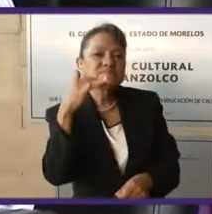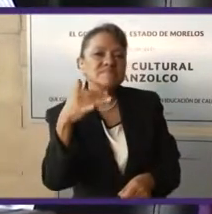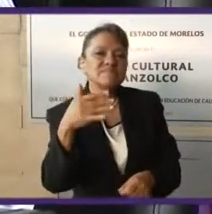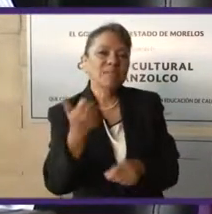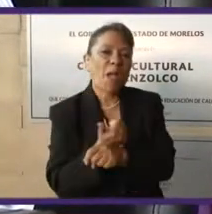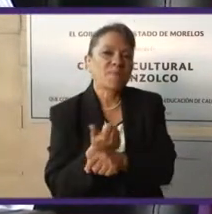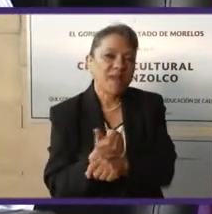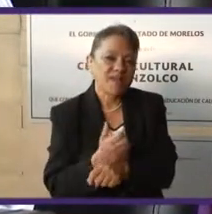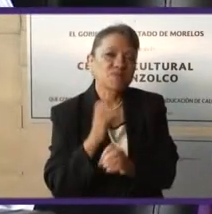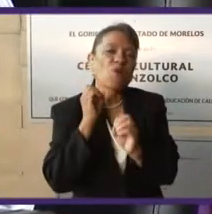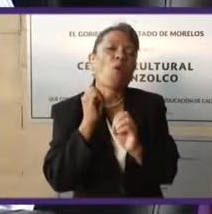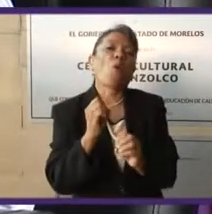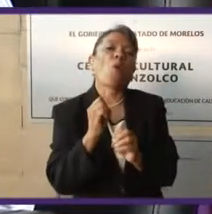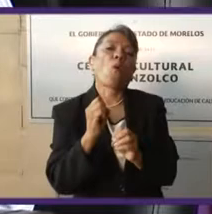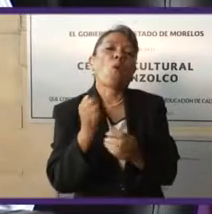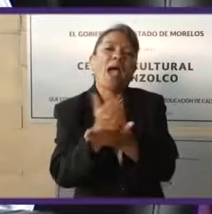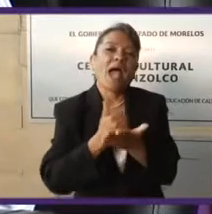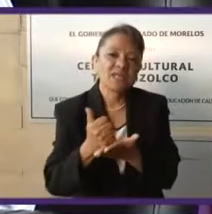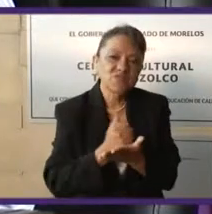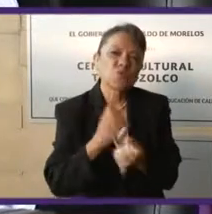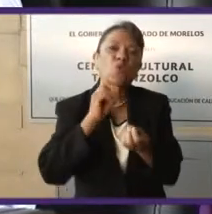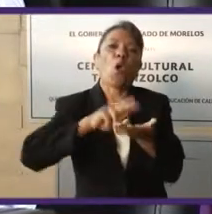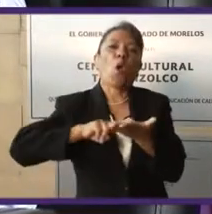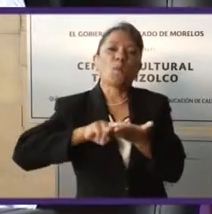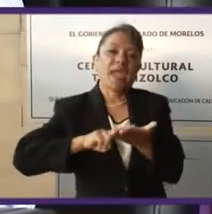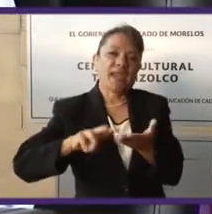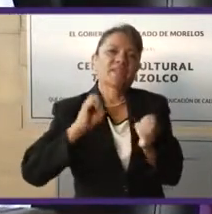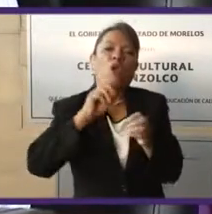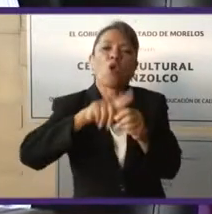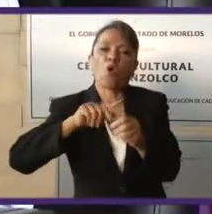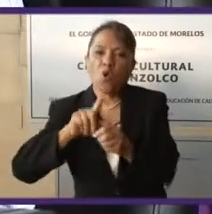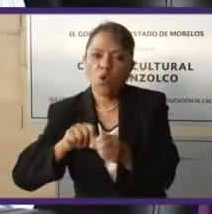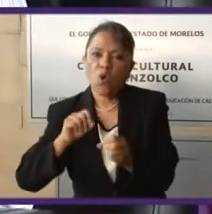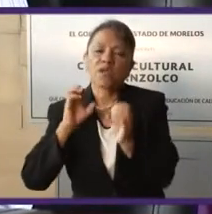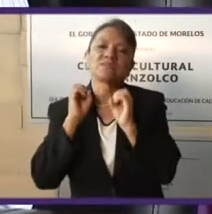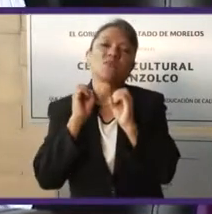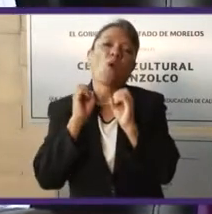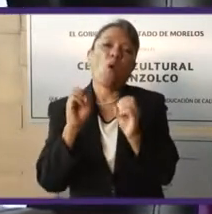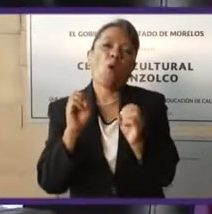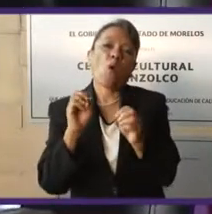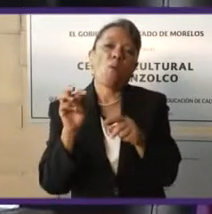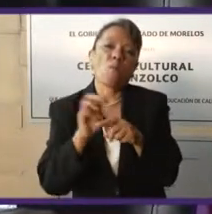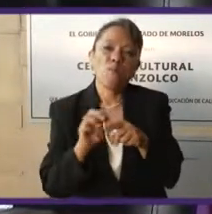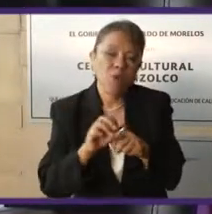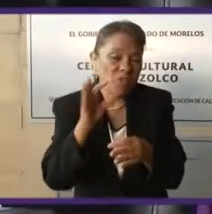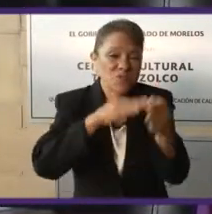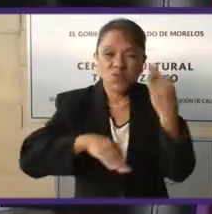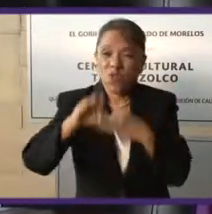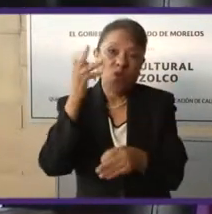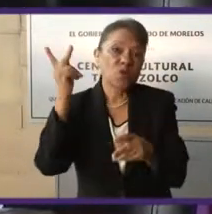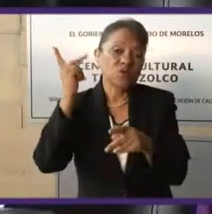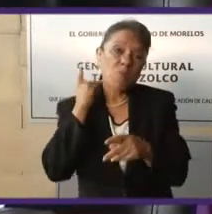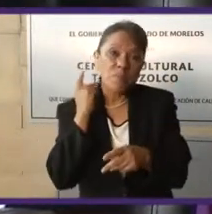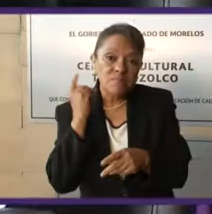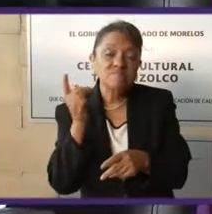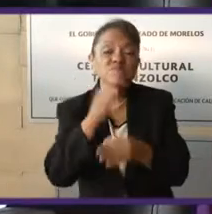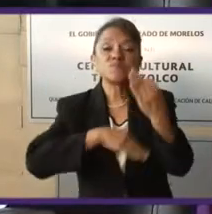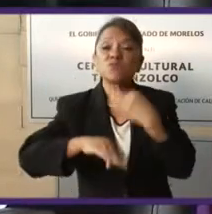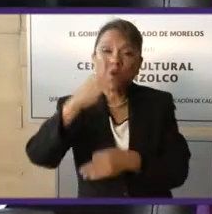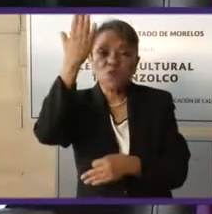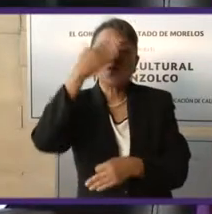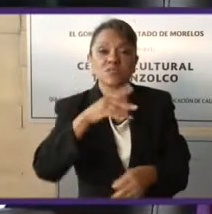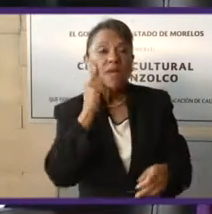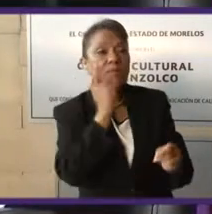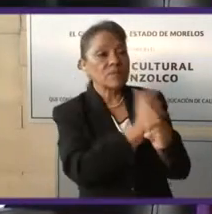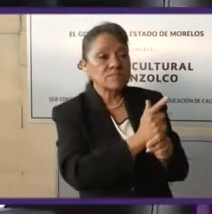azules, o en verdes, o en tricolores, o en morenos, o en todos. La gente lo simplifica